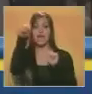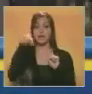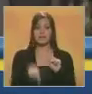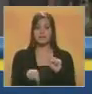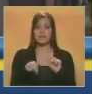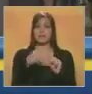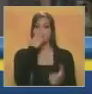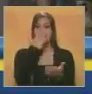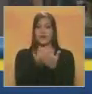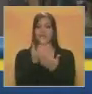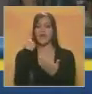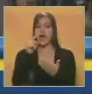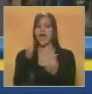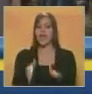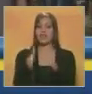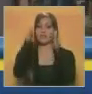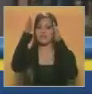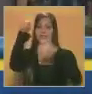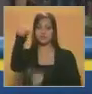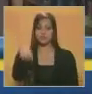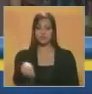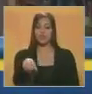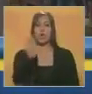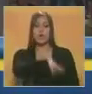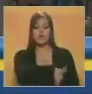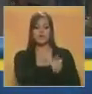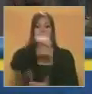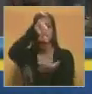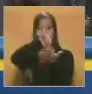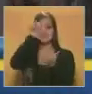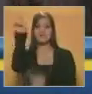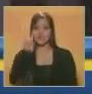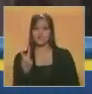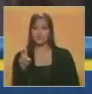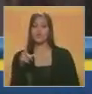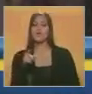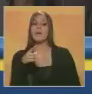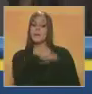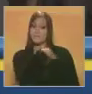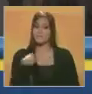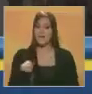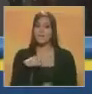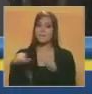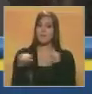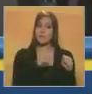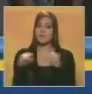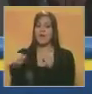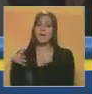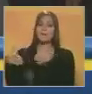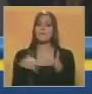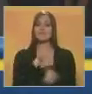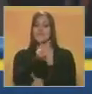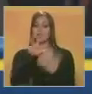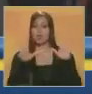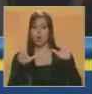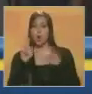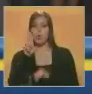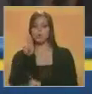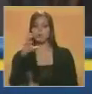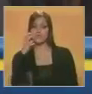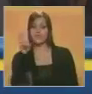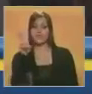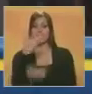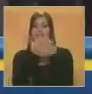mañana frente a la sede del edificio Fases de la Universidad Central de Venezuela. Miembros del movimiento Marzo 28 de la UCB